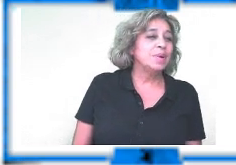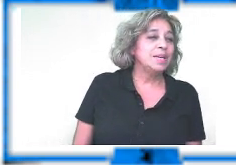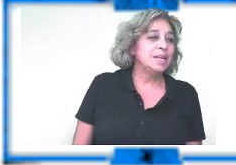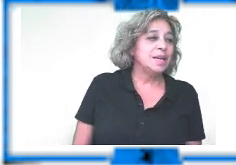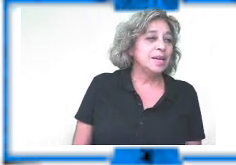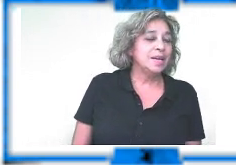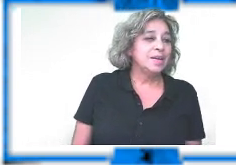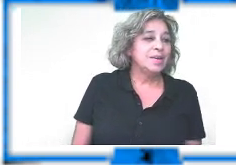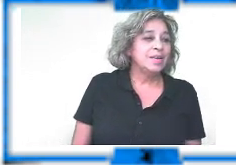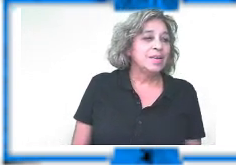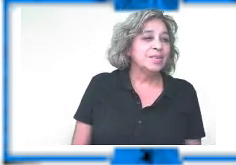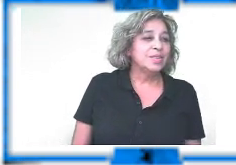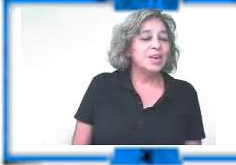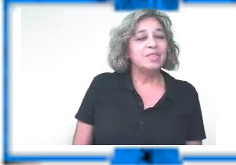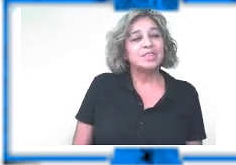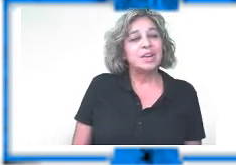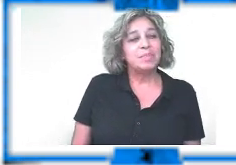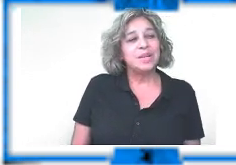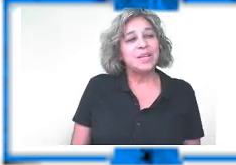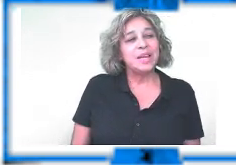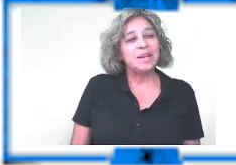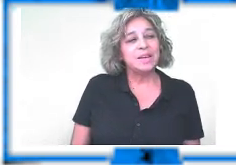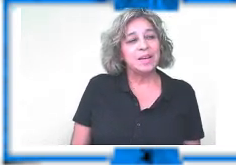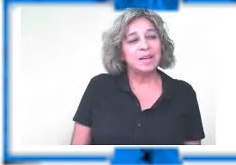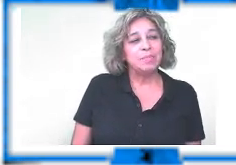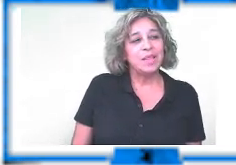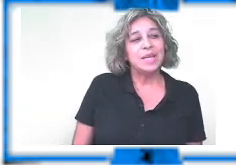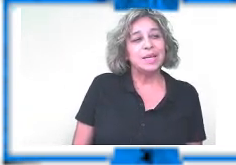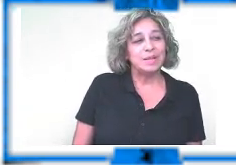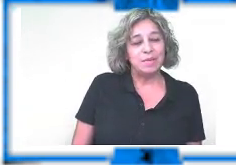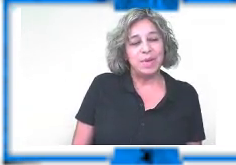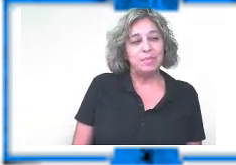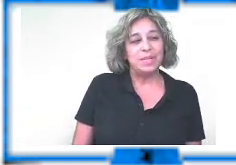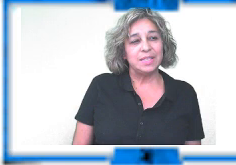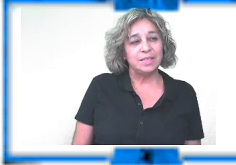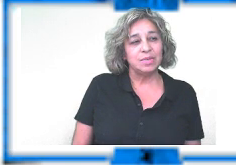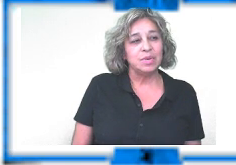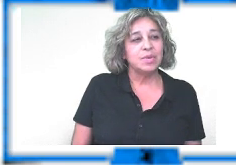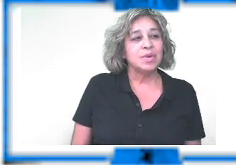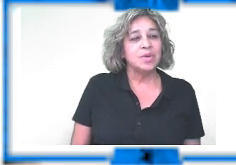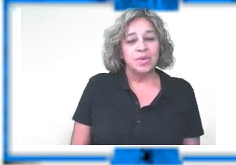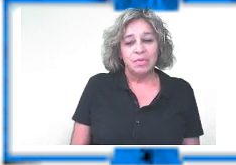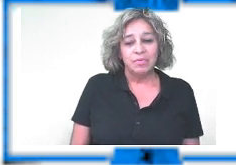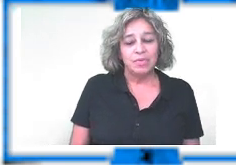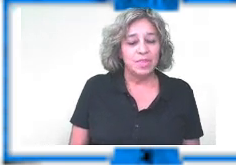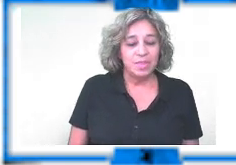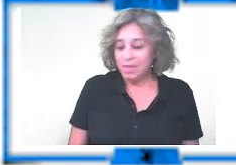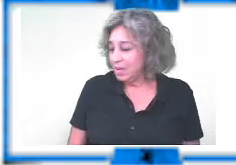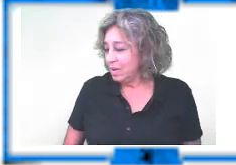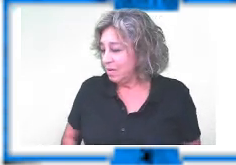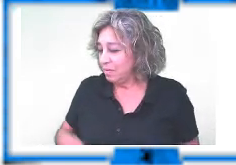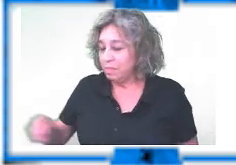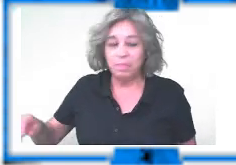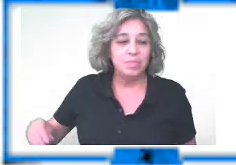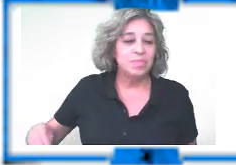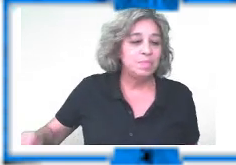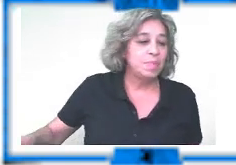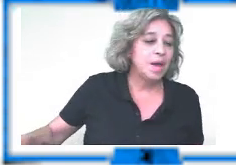10 mandamientos políticos. So now there's el primero de ellos tiene que ser por el bien de todos, primero for, los